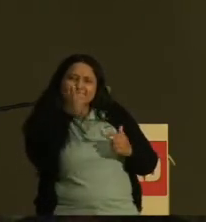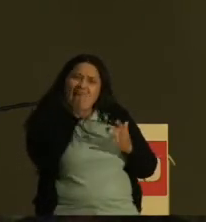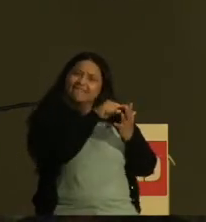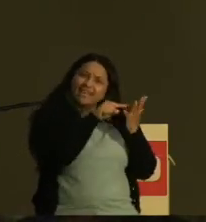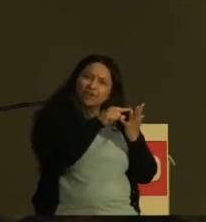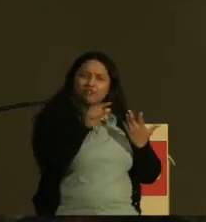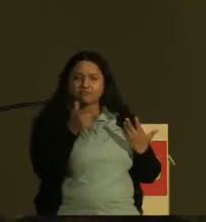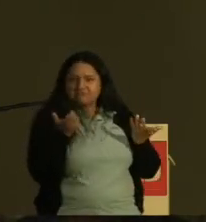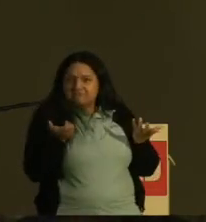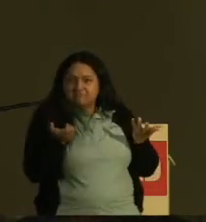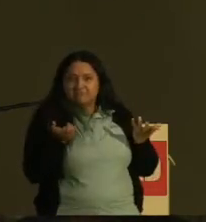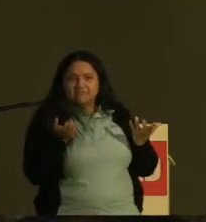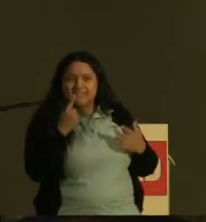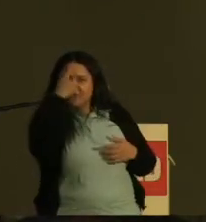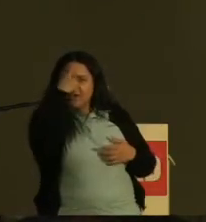Ten fingers.